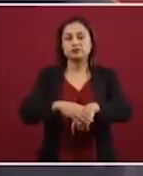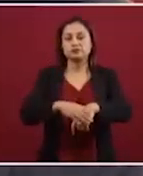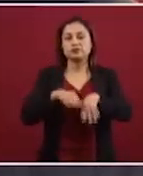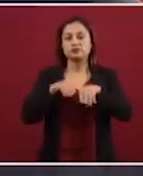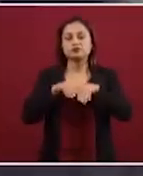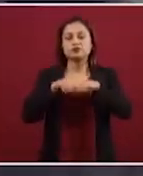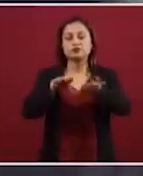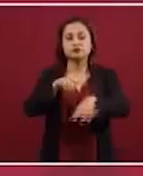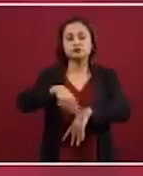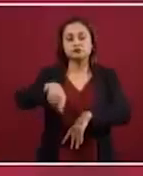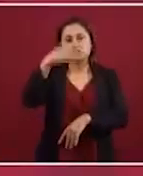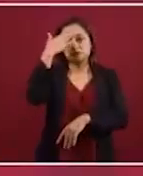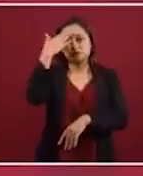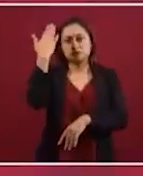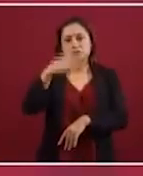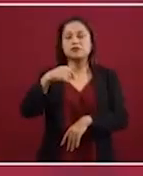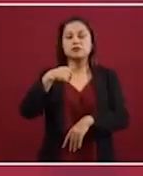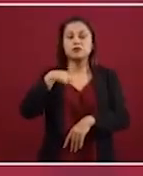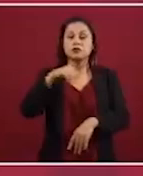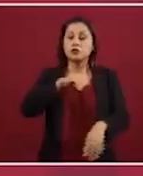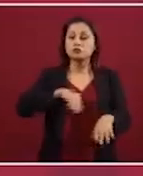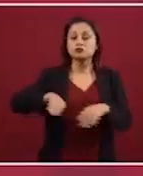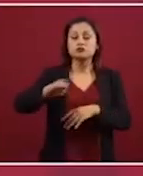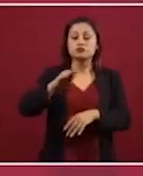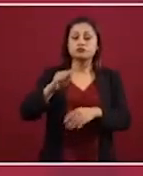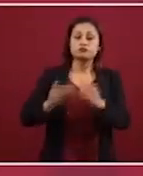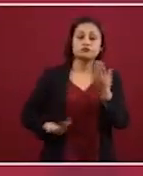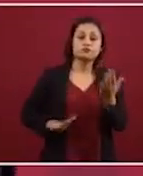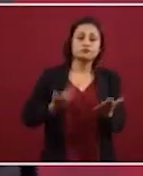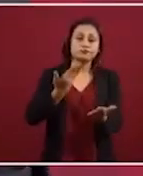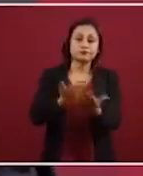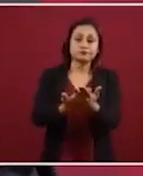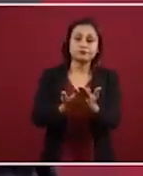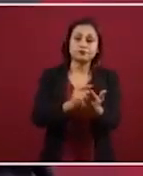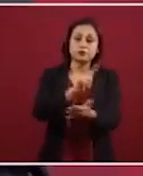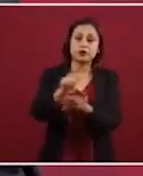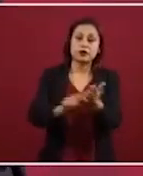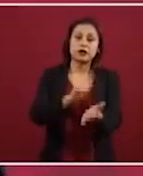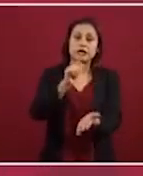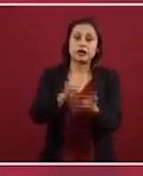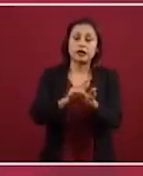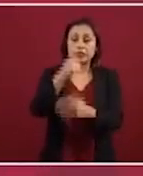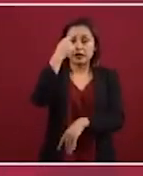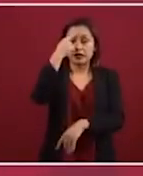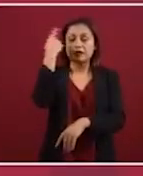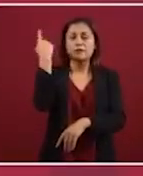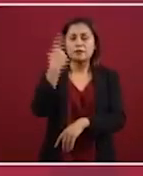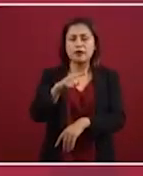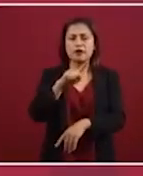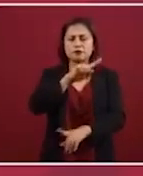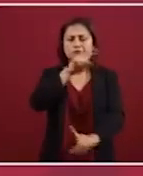iniciativa de ley para que se lleven a rango constitucional